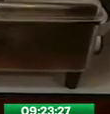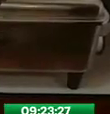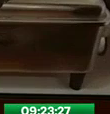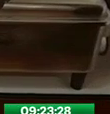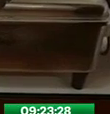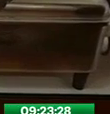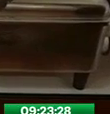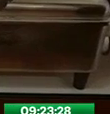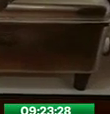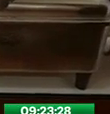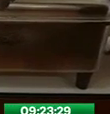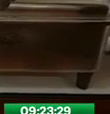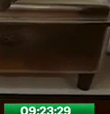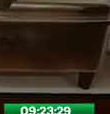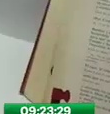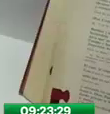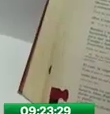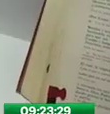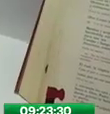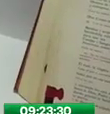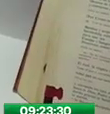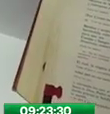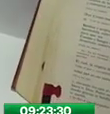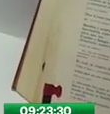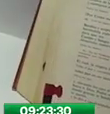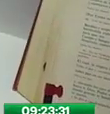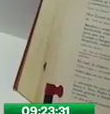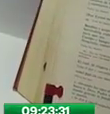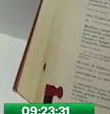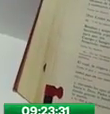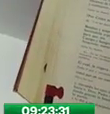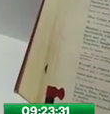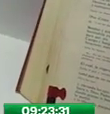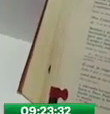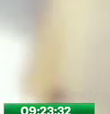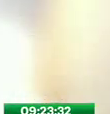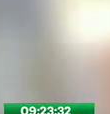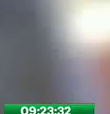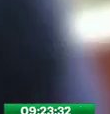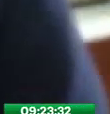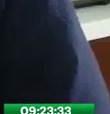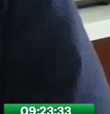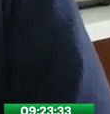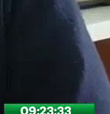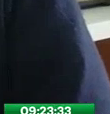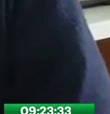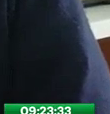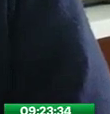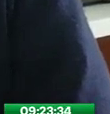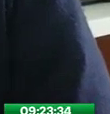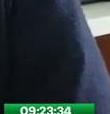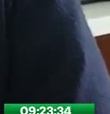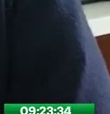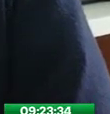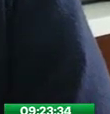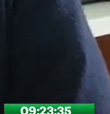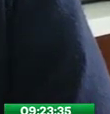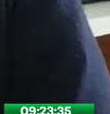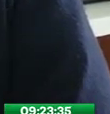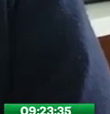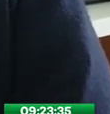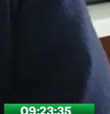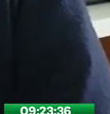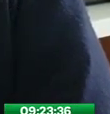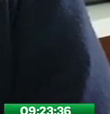mirar este museo dice yo trabajaba con este equipo eso era lo primero que yo utilizaba entonces creo que esta idea nace en ese